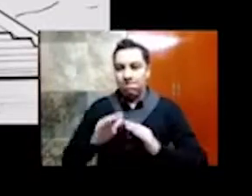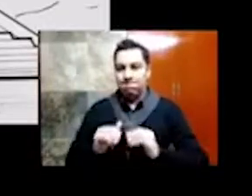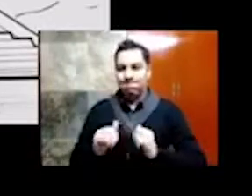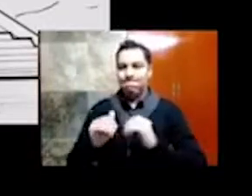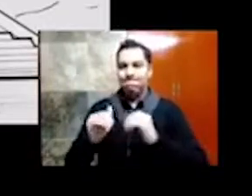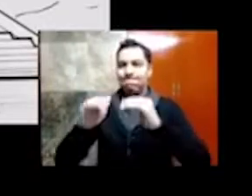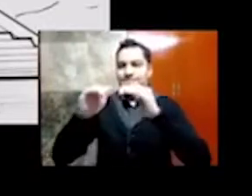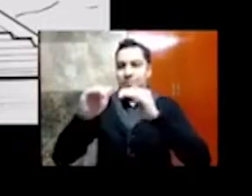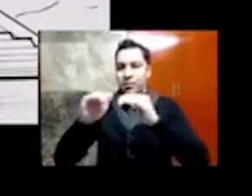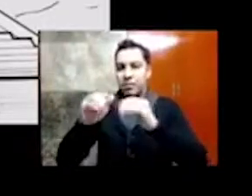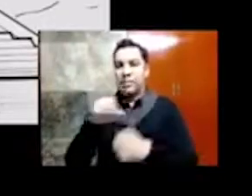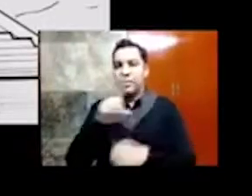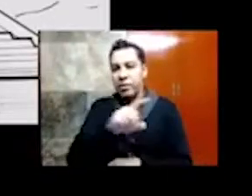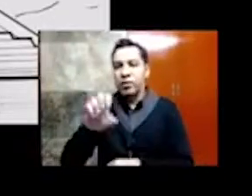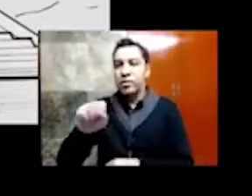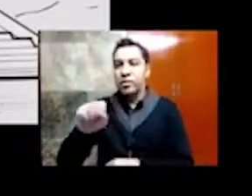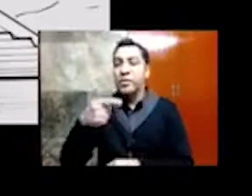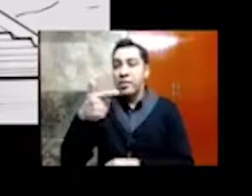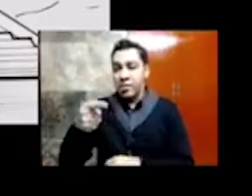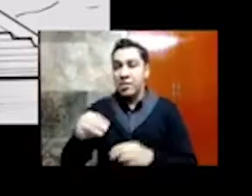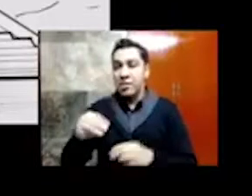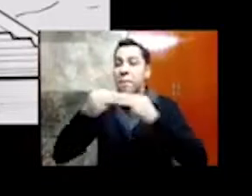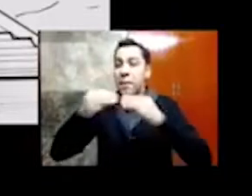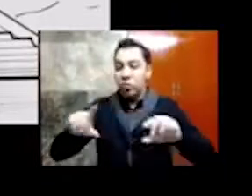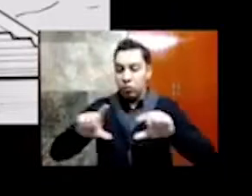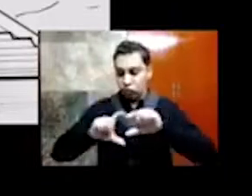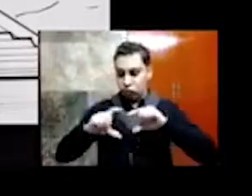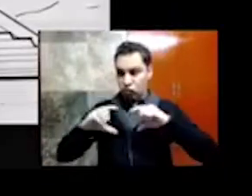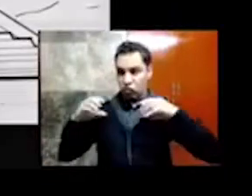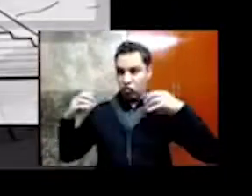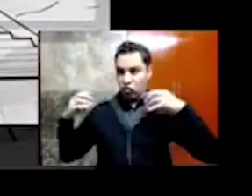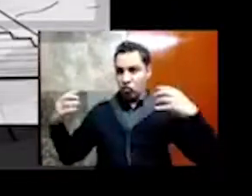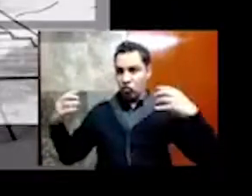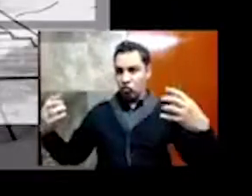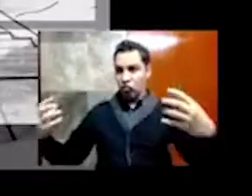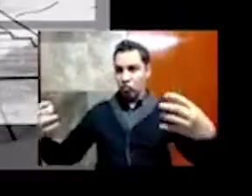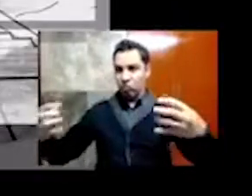Albán, Calixtlahuaca y dos momentos del basamento de Cholula.